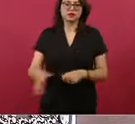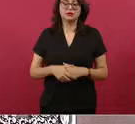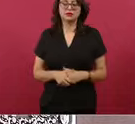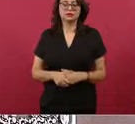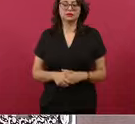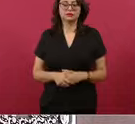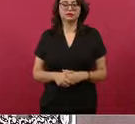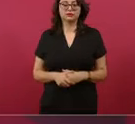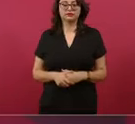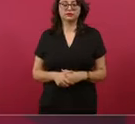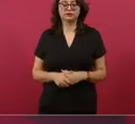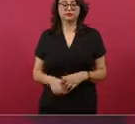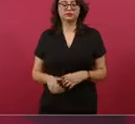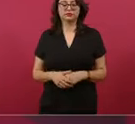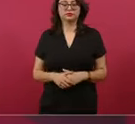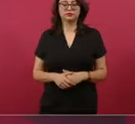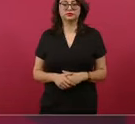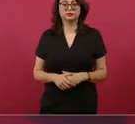Entonces,